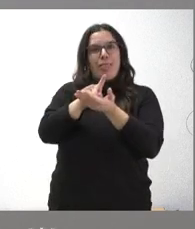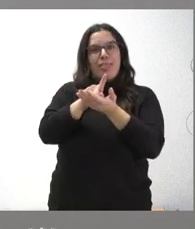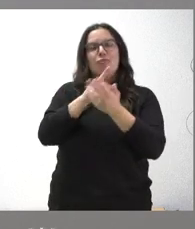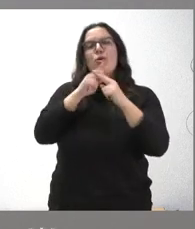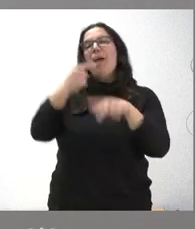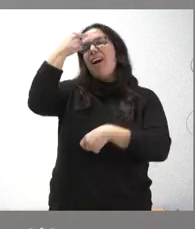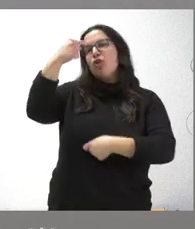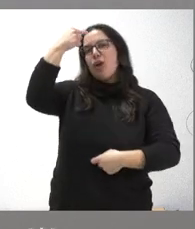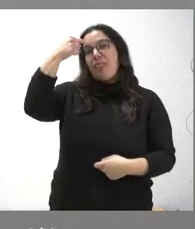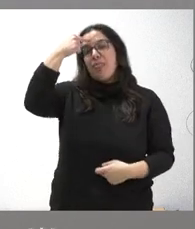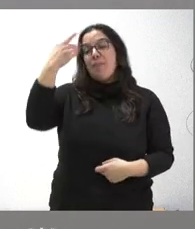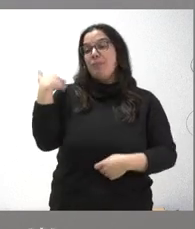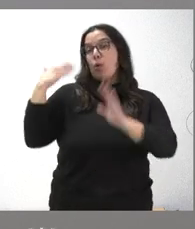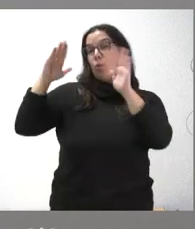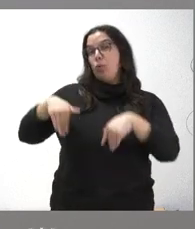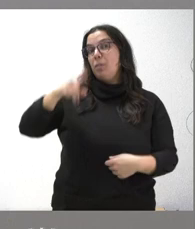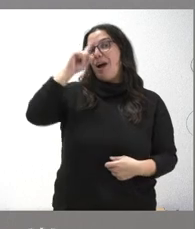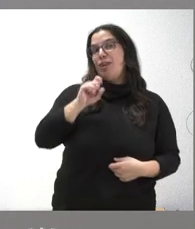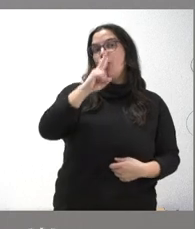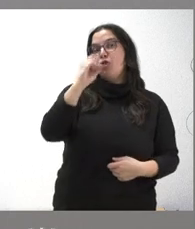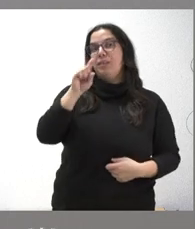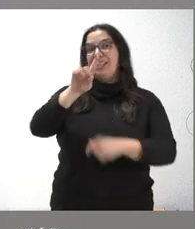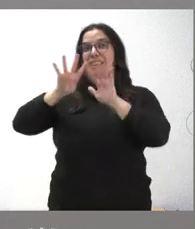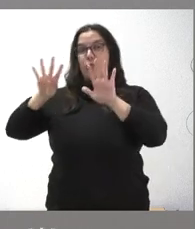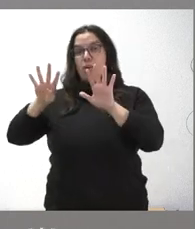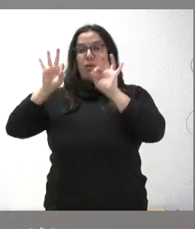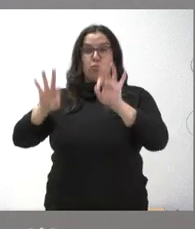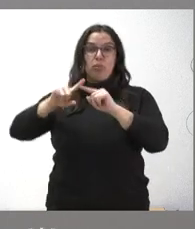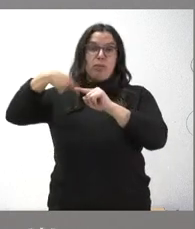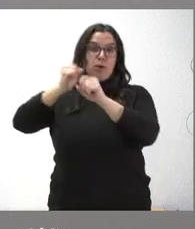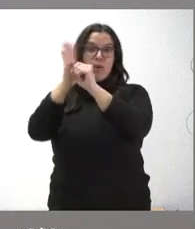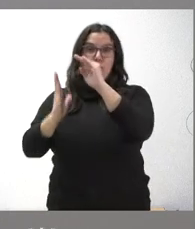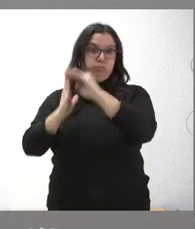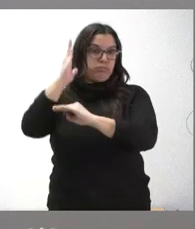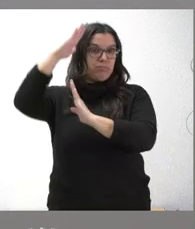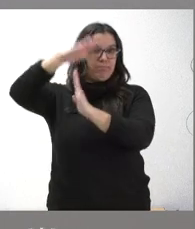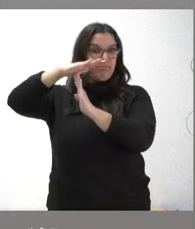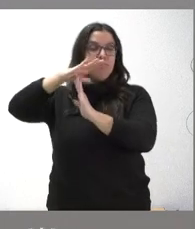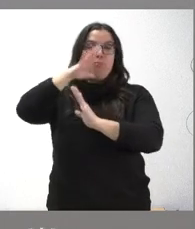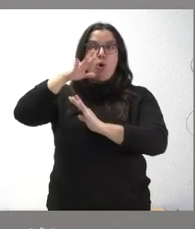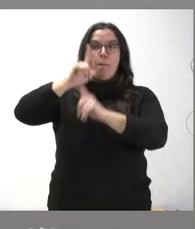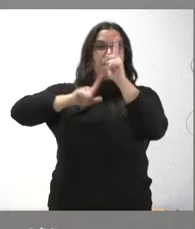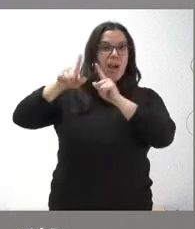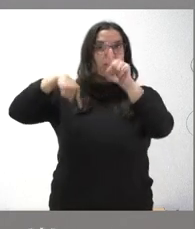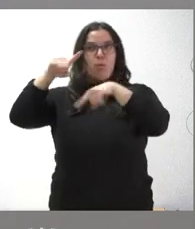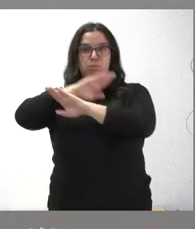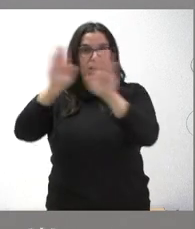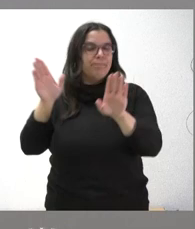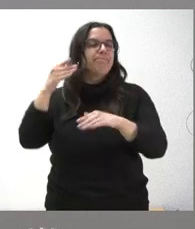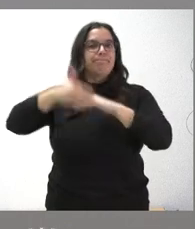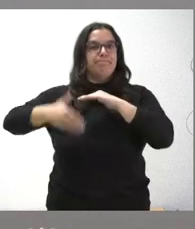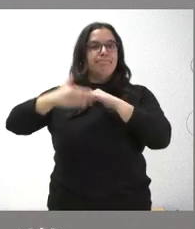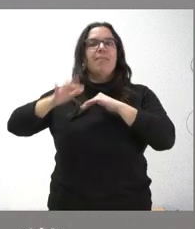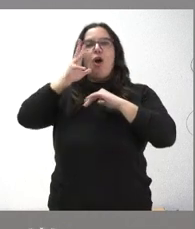cuya última edición fue en el año 2019 el año previo de la pandemia y como consecuencia de las restricciones de movilidad no lo habíamos celebrado desde entonces y se